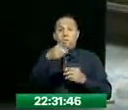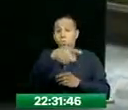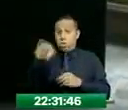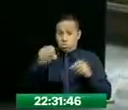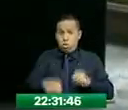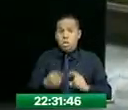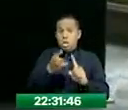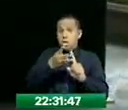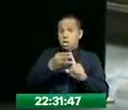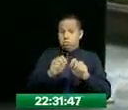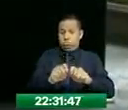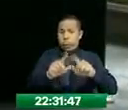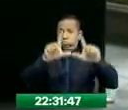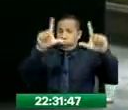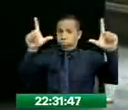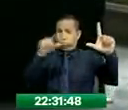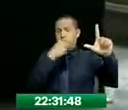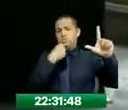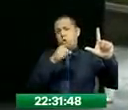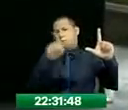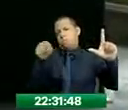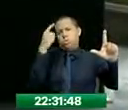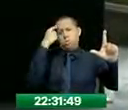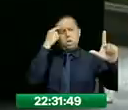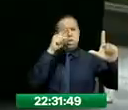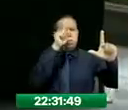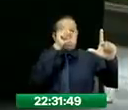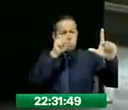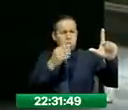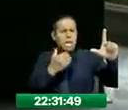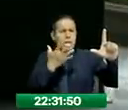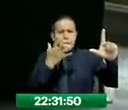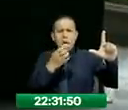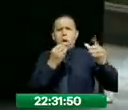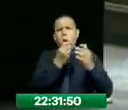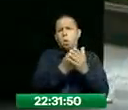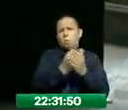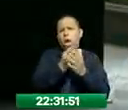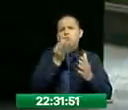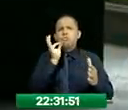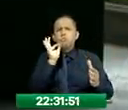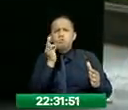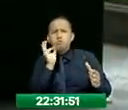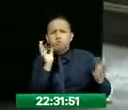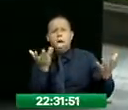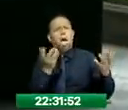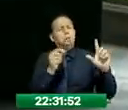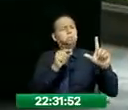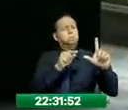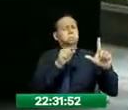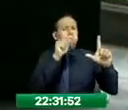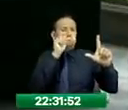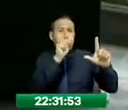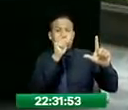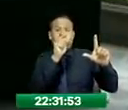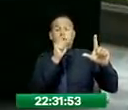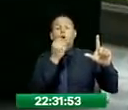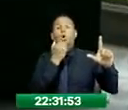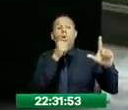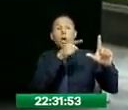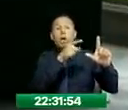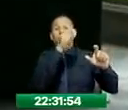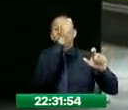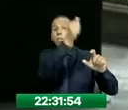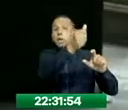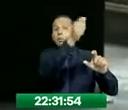y seleccionar por ejemplo un kilo de guayaba si lo quiere comprar se lo puede comprar directamente al productor y le puede